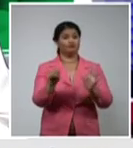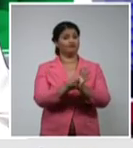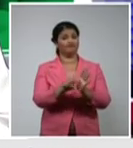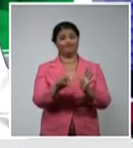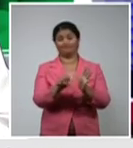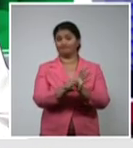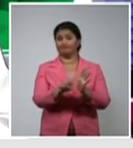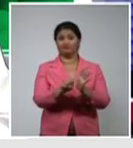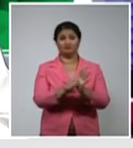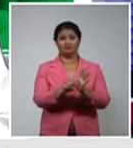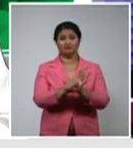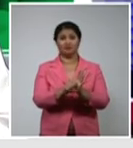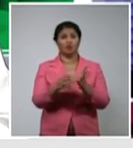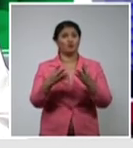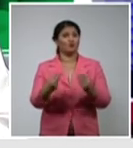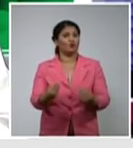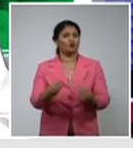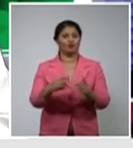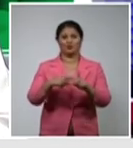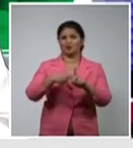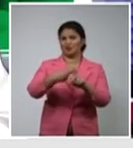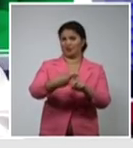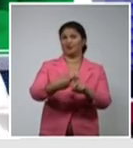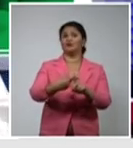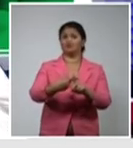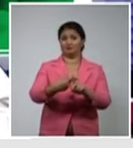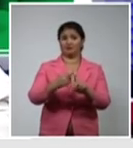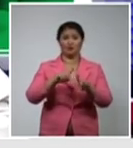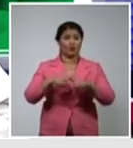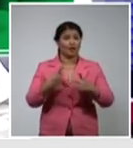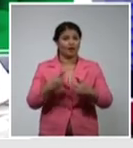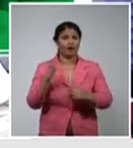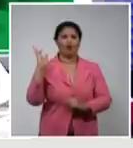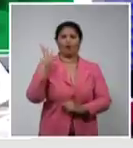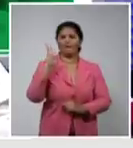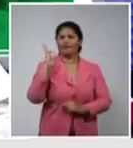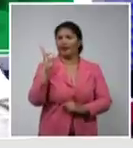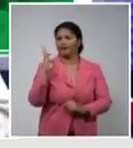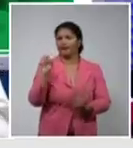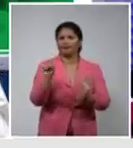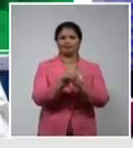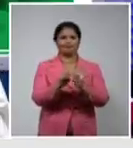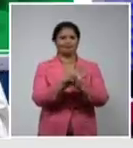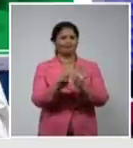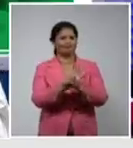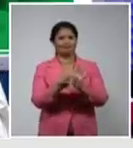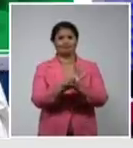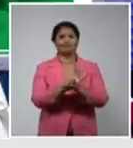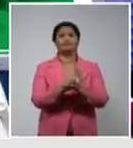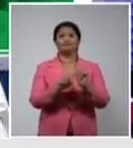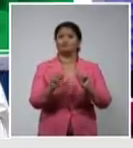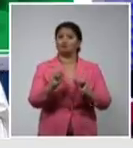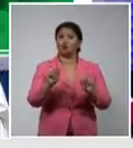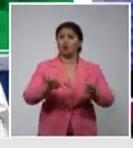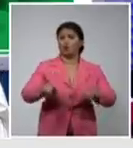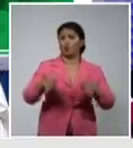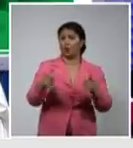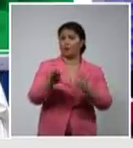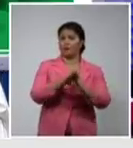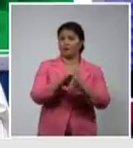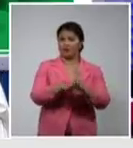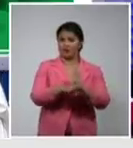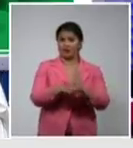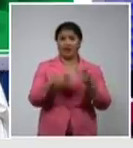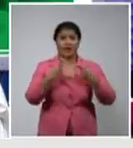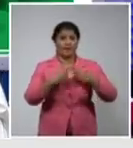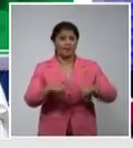ocasionó una transmisión importante por el no cumplimiento de las medidas. Esto ya hoy no es el